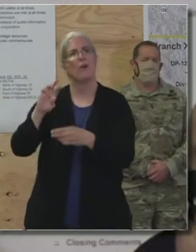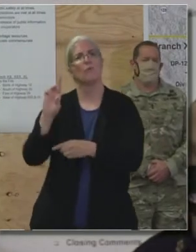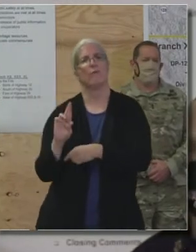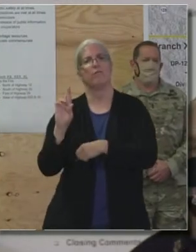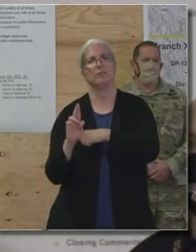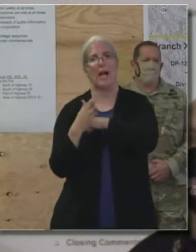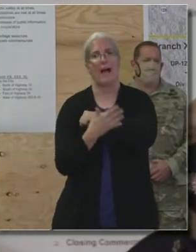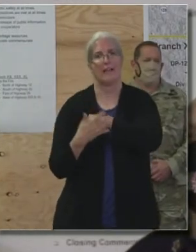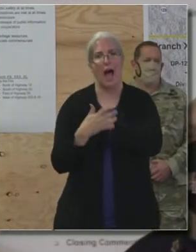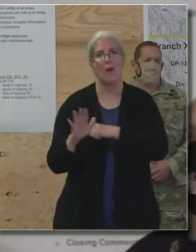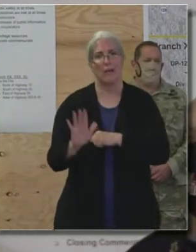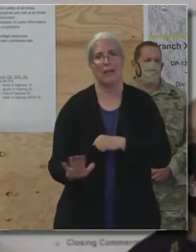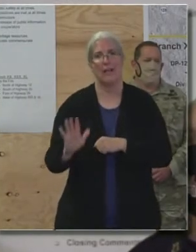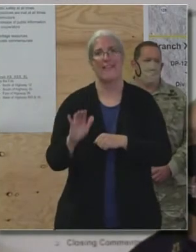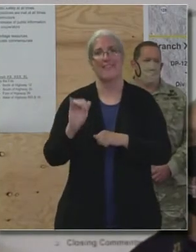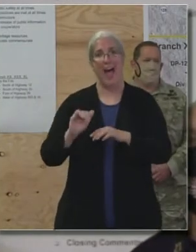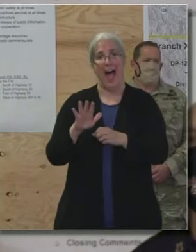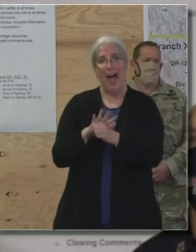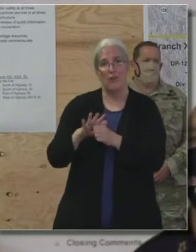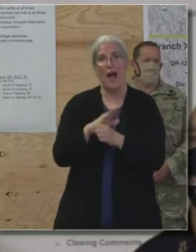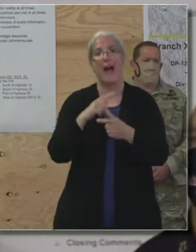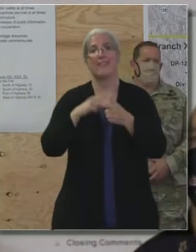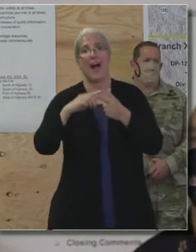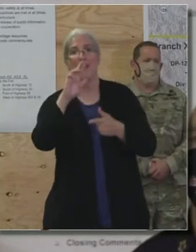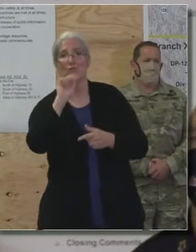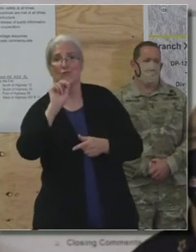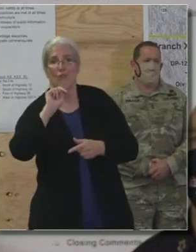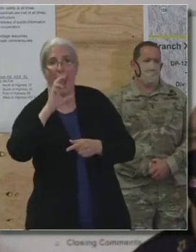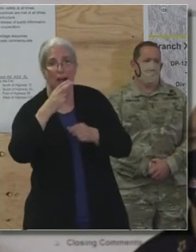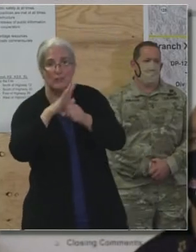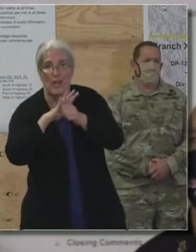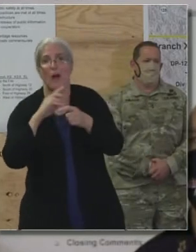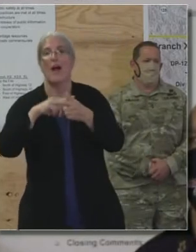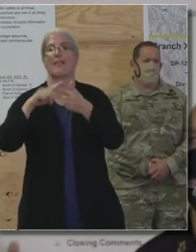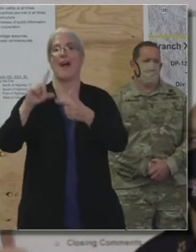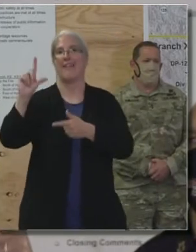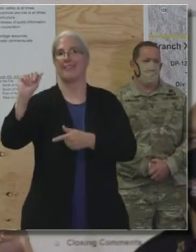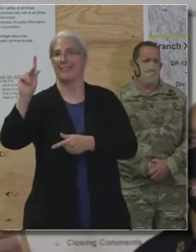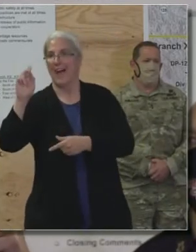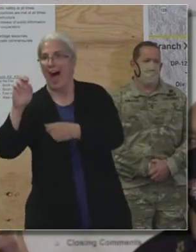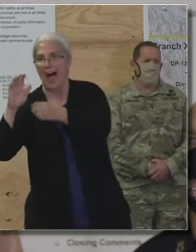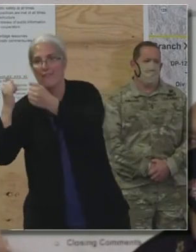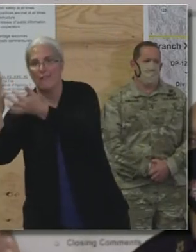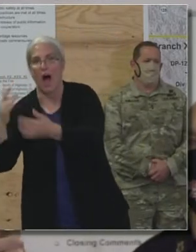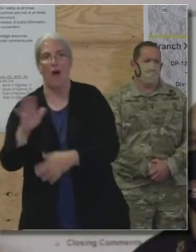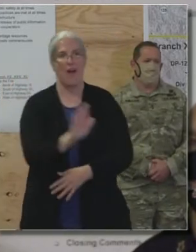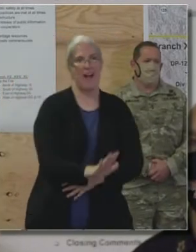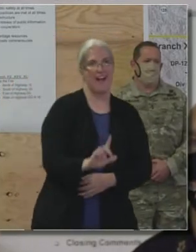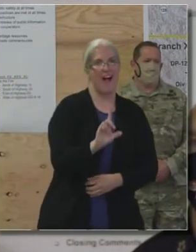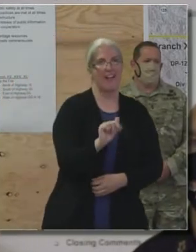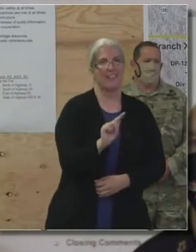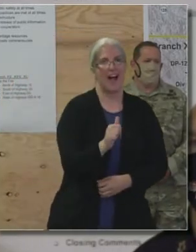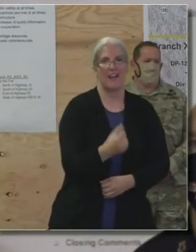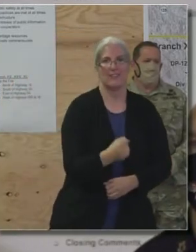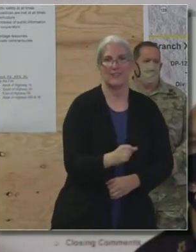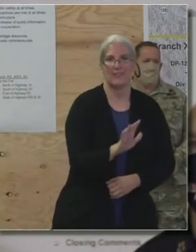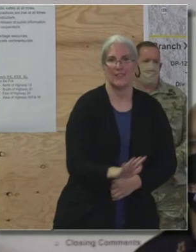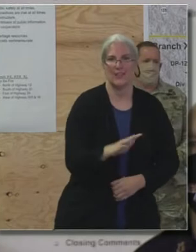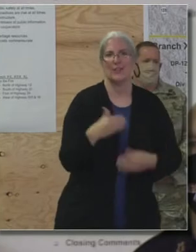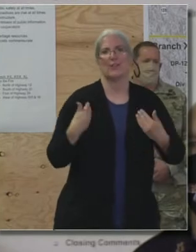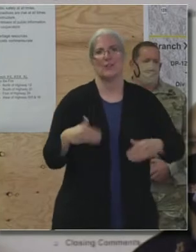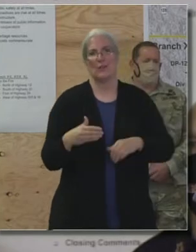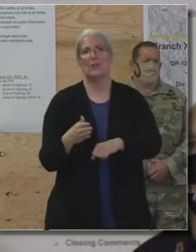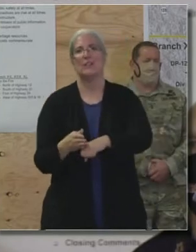estamos enfrentando a otros retos el incendio de rachel' del lake en el condado de los ángeles hemos logrado un